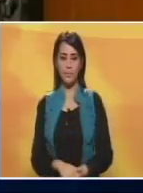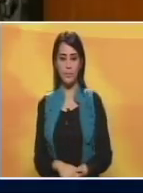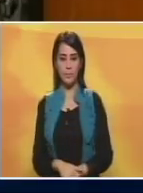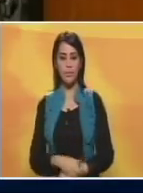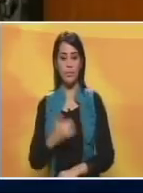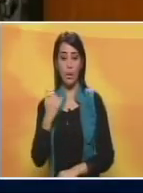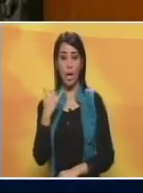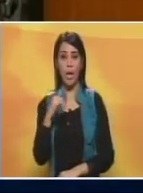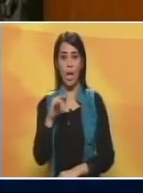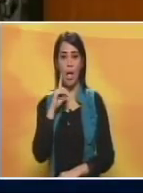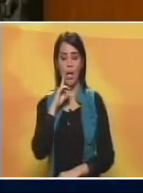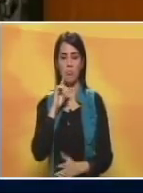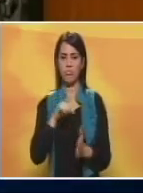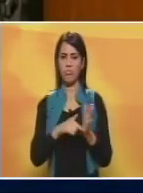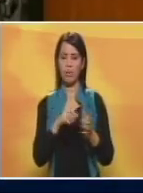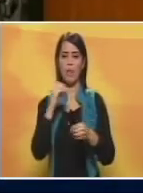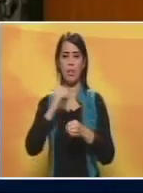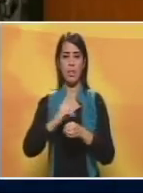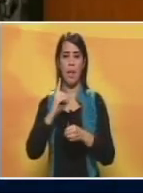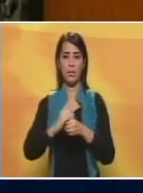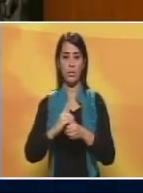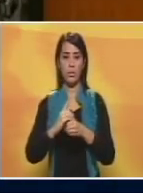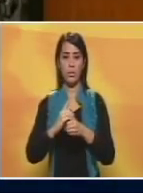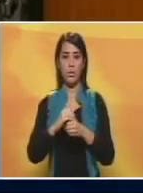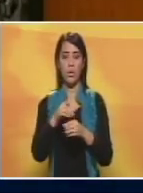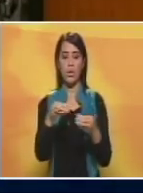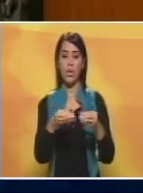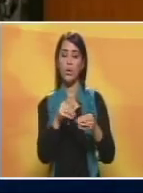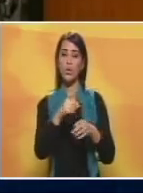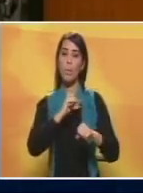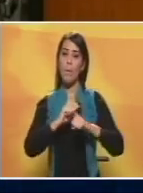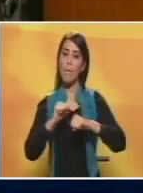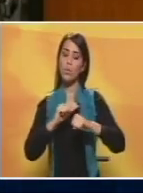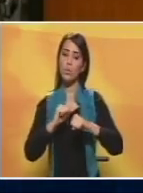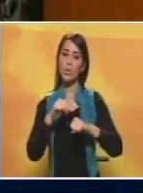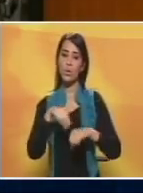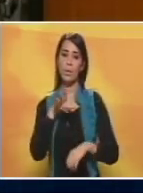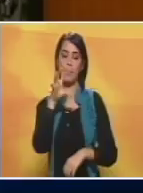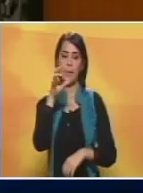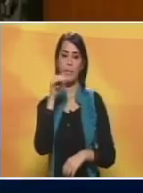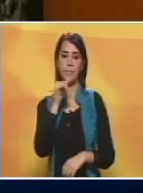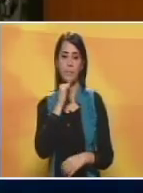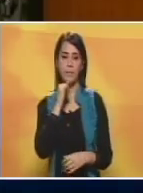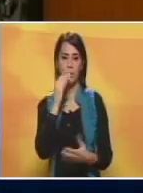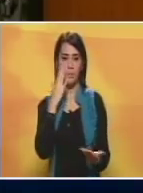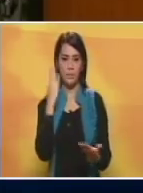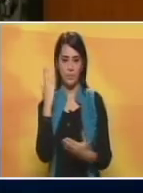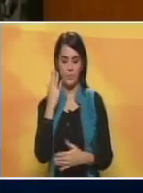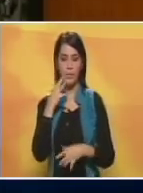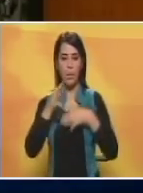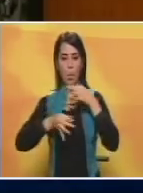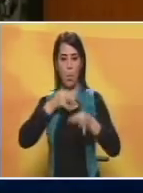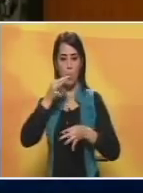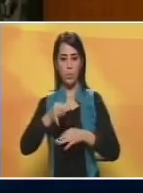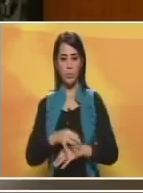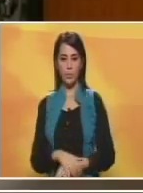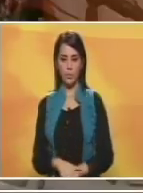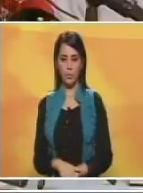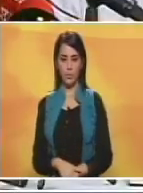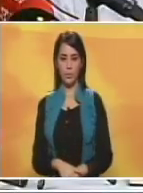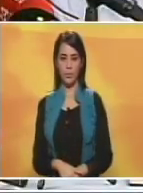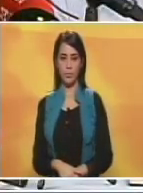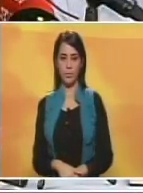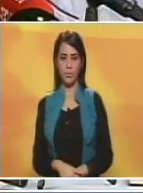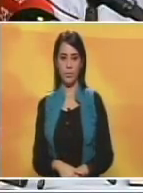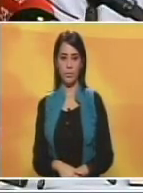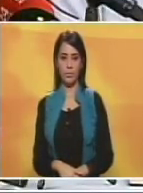existe una base de datos del parque automotor del país. A continuación, palabras del concejal.